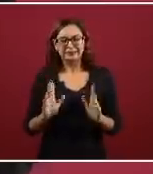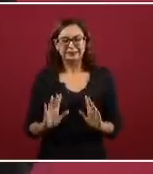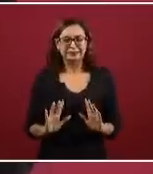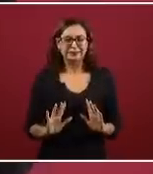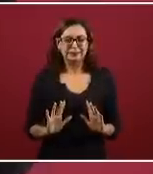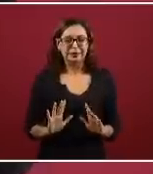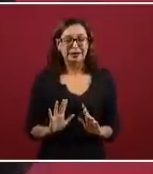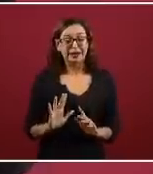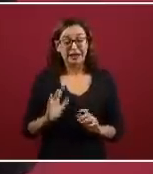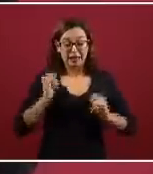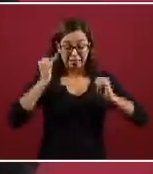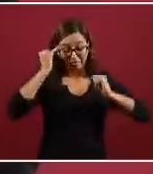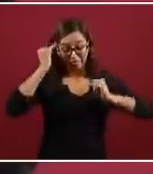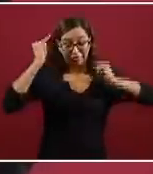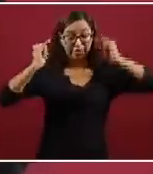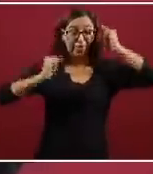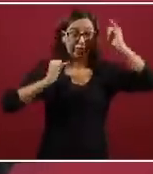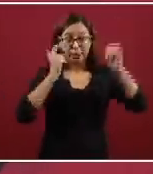supuestamente ingeniosa,